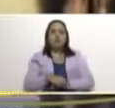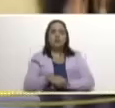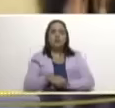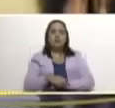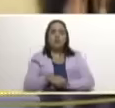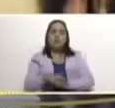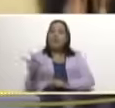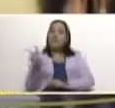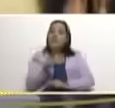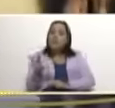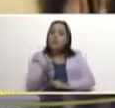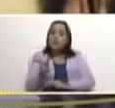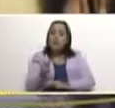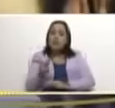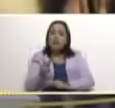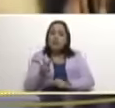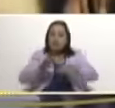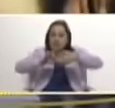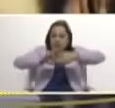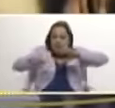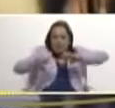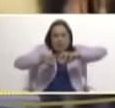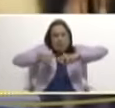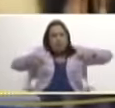donde Venezuela se descuartizó,